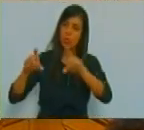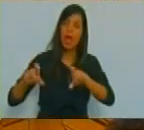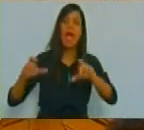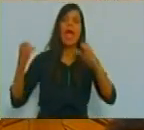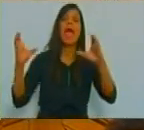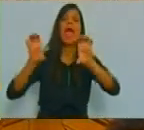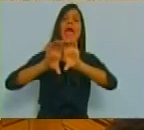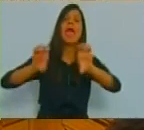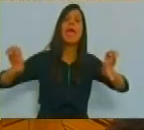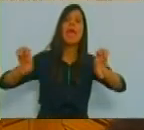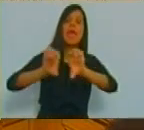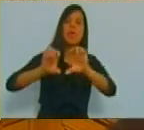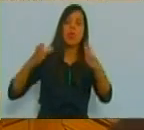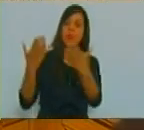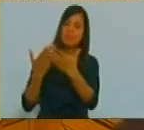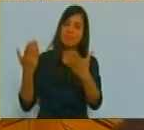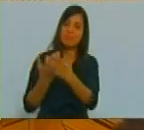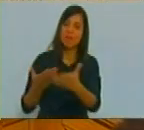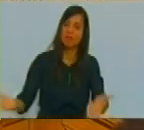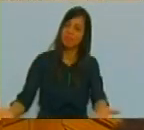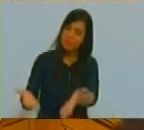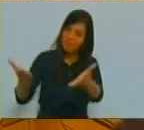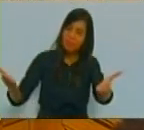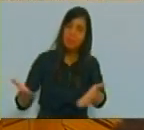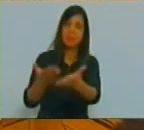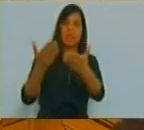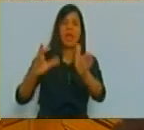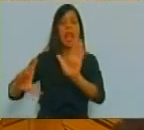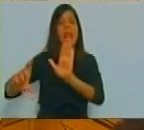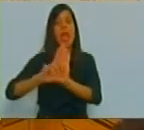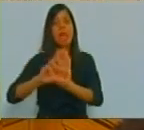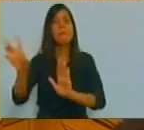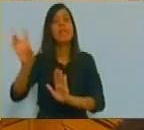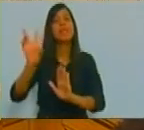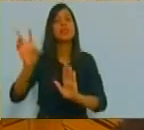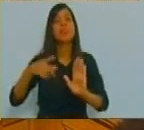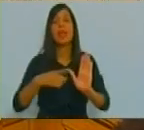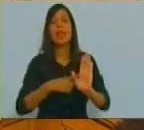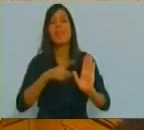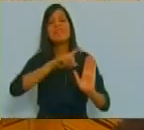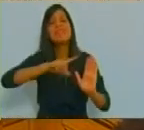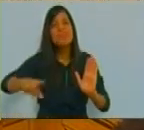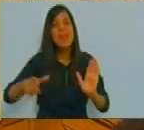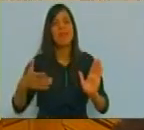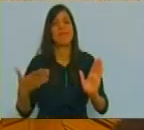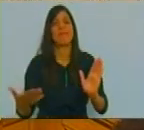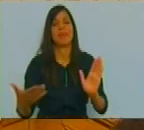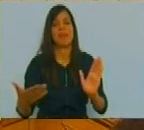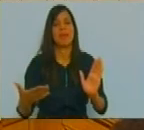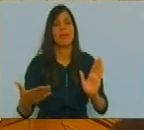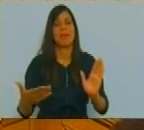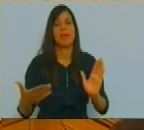la de las leyes nuestra deben tener un carácter eminentemente